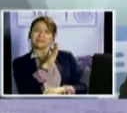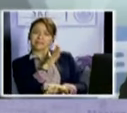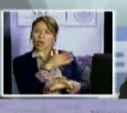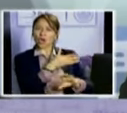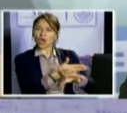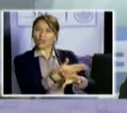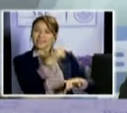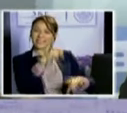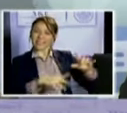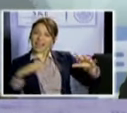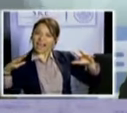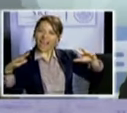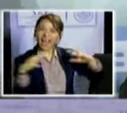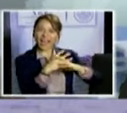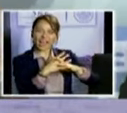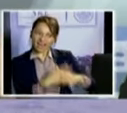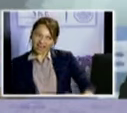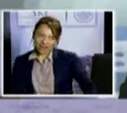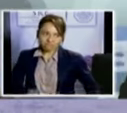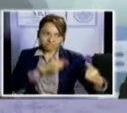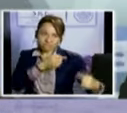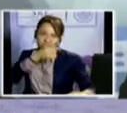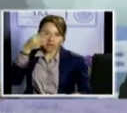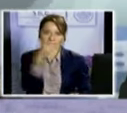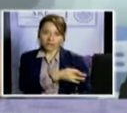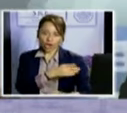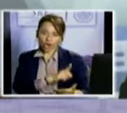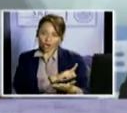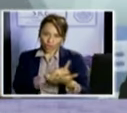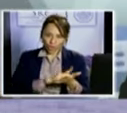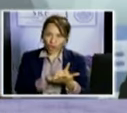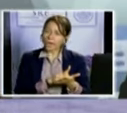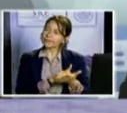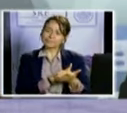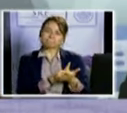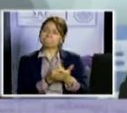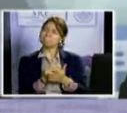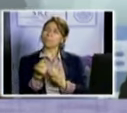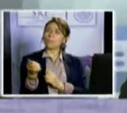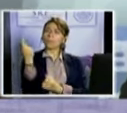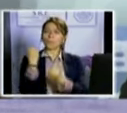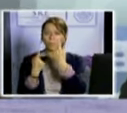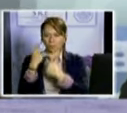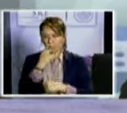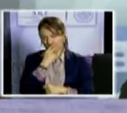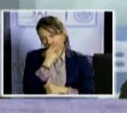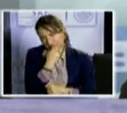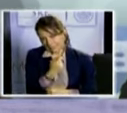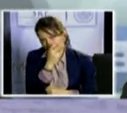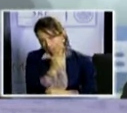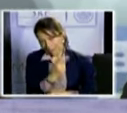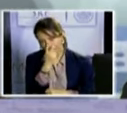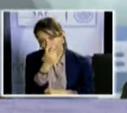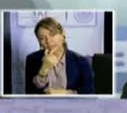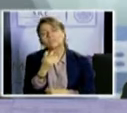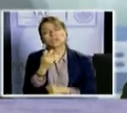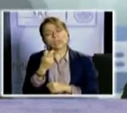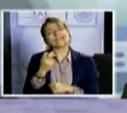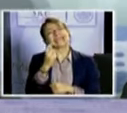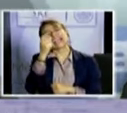creo que las drogas son un problema de salud, son un problema social, son un problema de justicia, de combate al crimen organizado, al